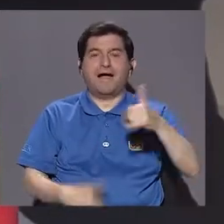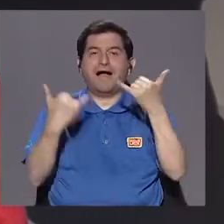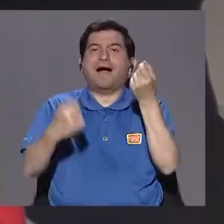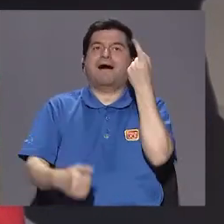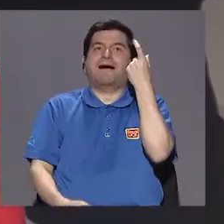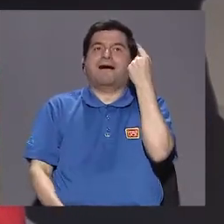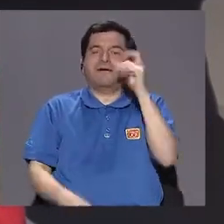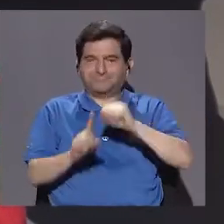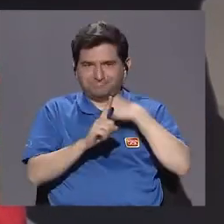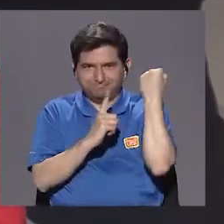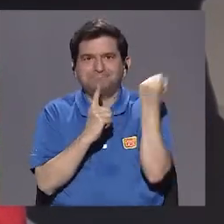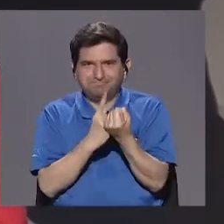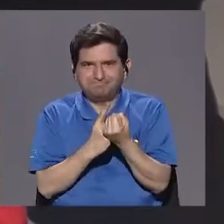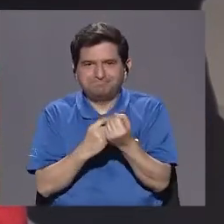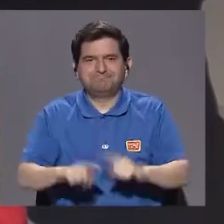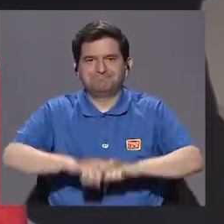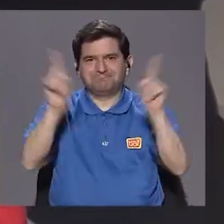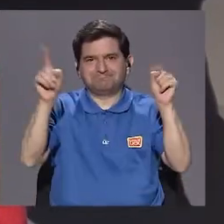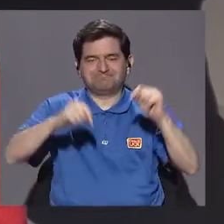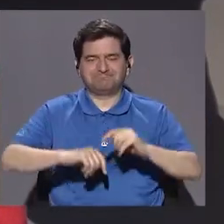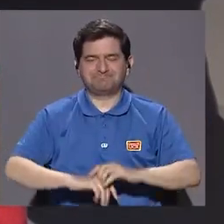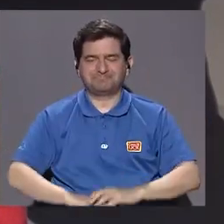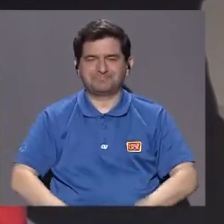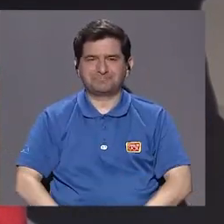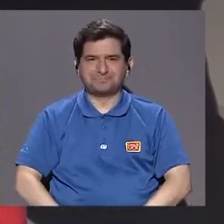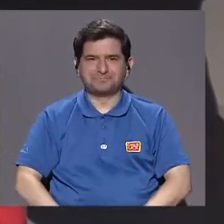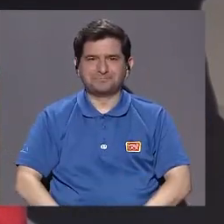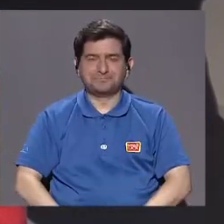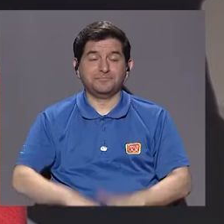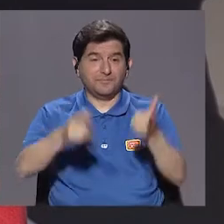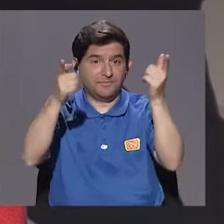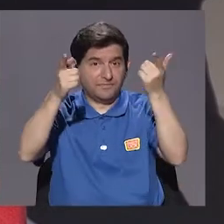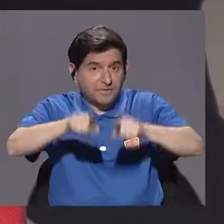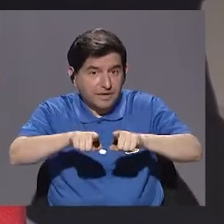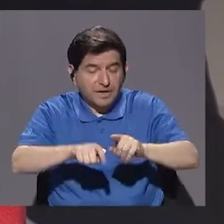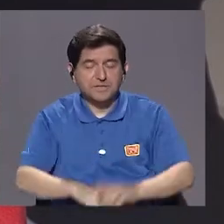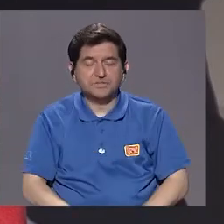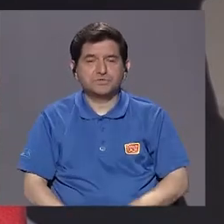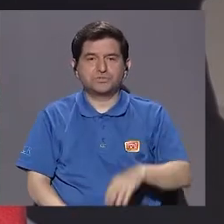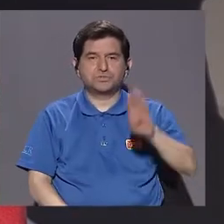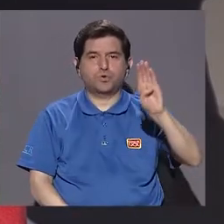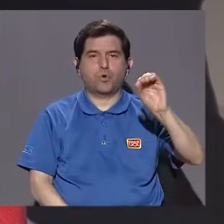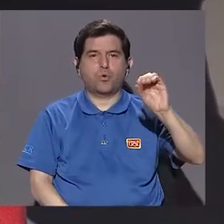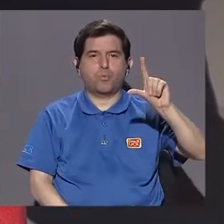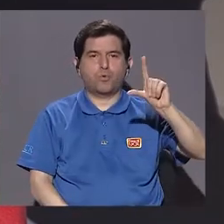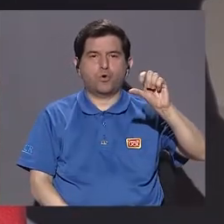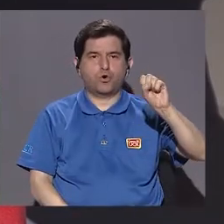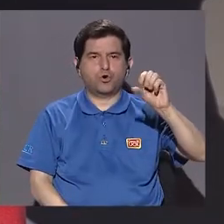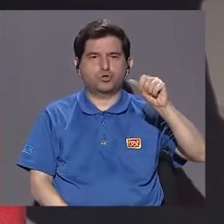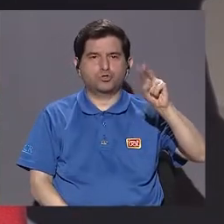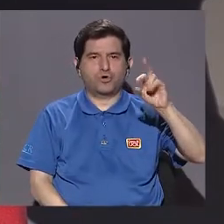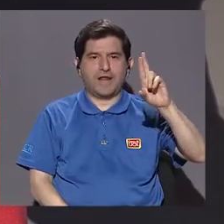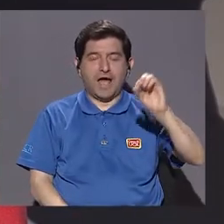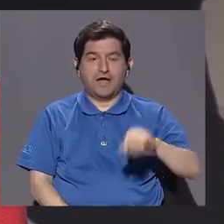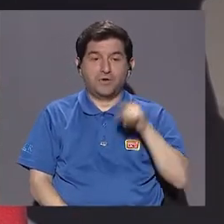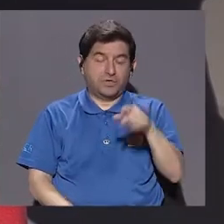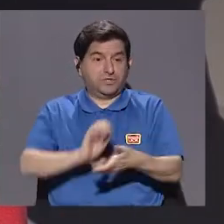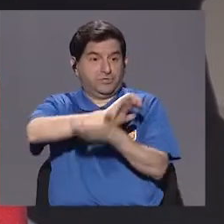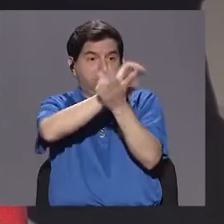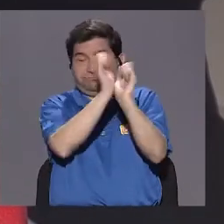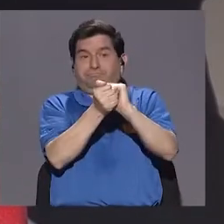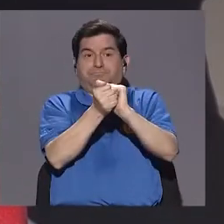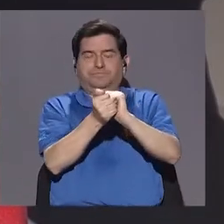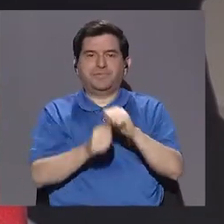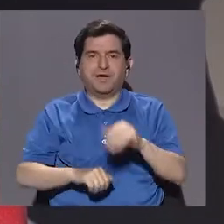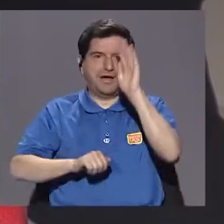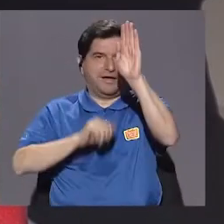situaciones hay diferentes está el caso de bolsonaro que es un caso digamos que rompe el esquema porque